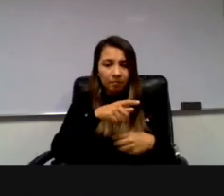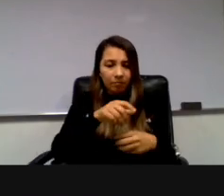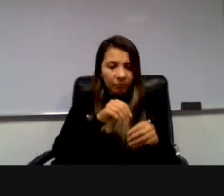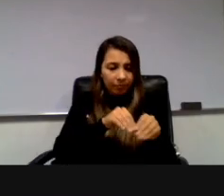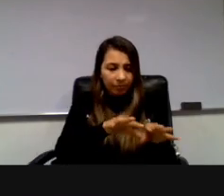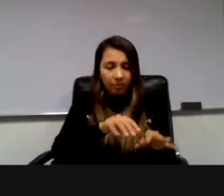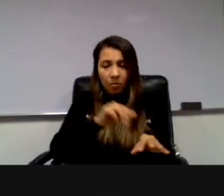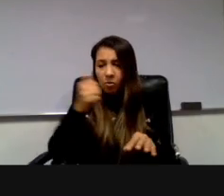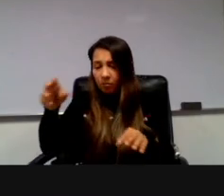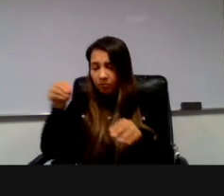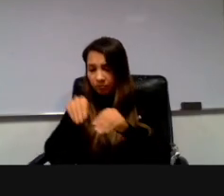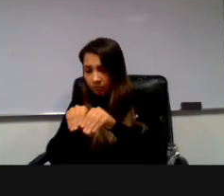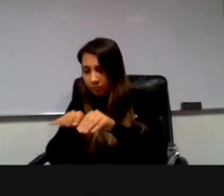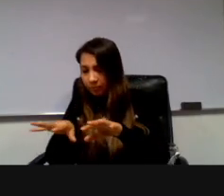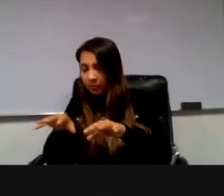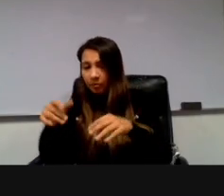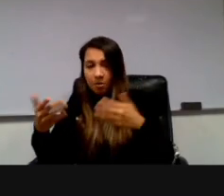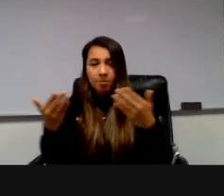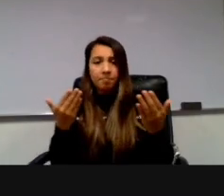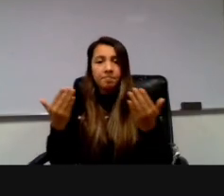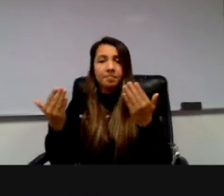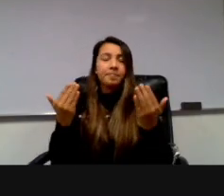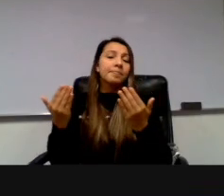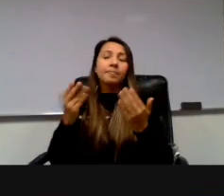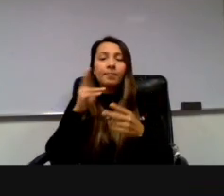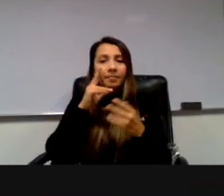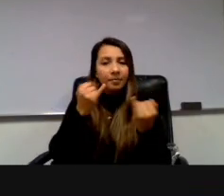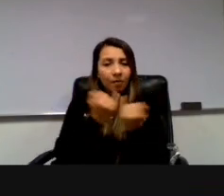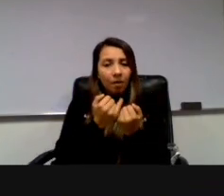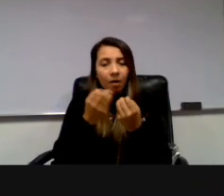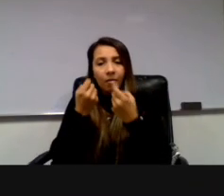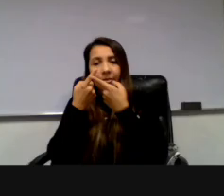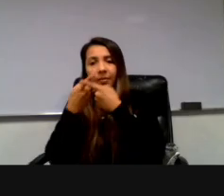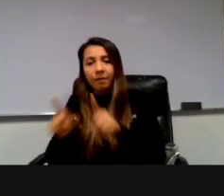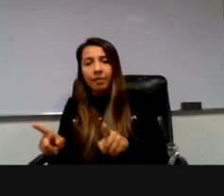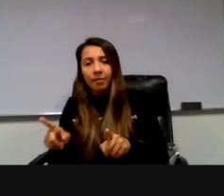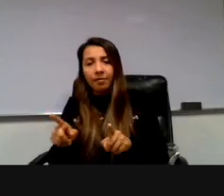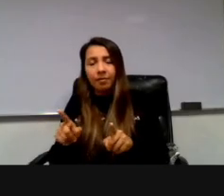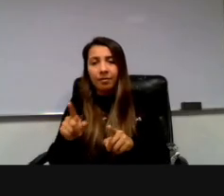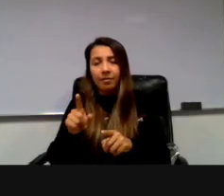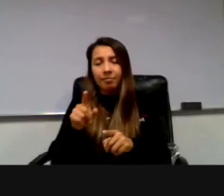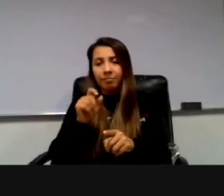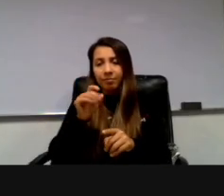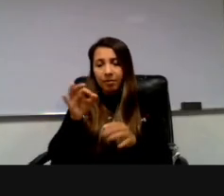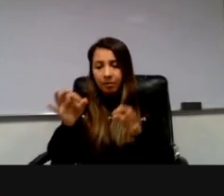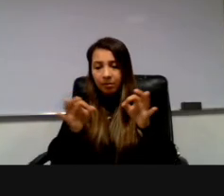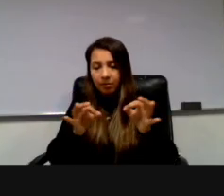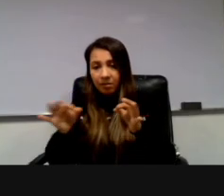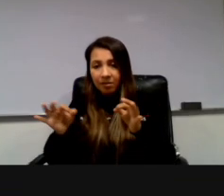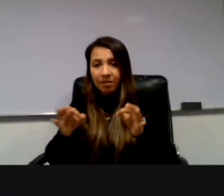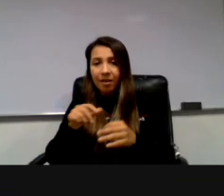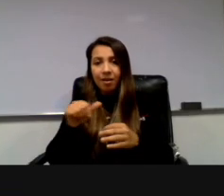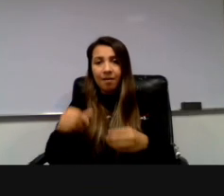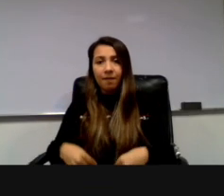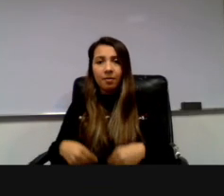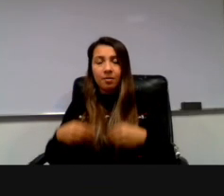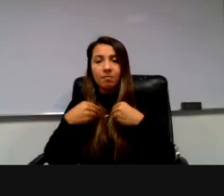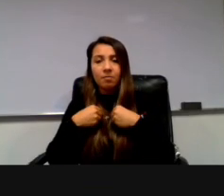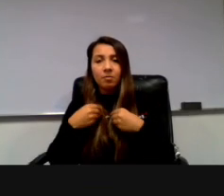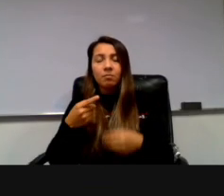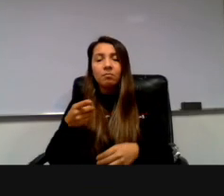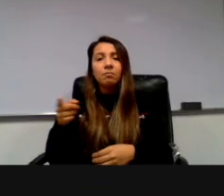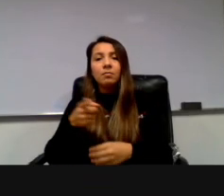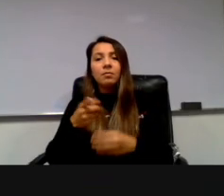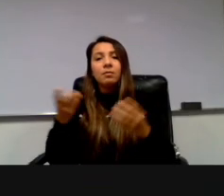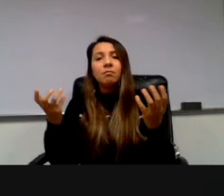¿no? Y viendo qué tan distintos o qué tan similares son estos patrones de manchas entre los seres vivos, pues